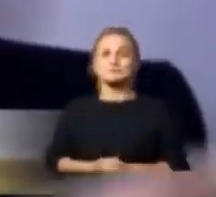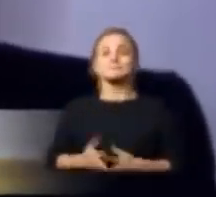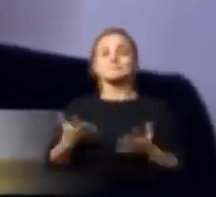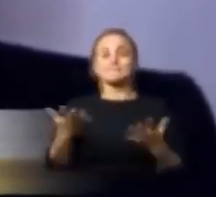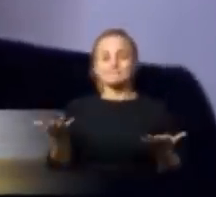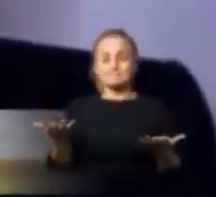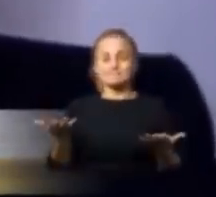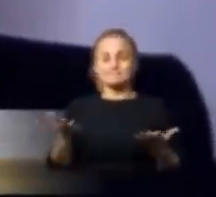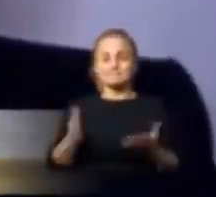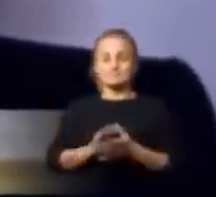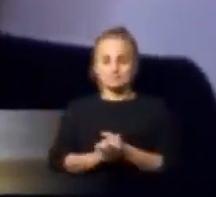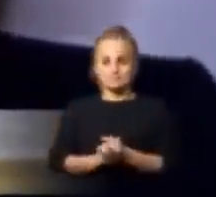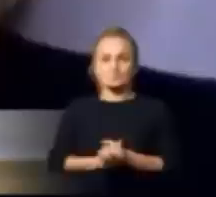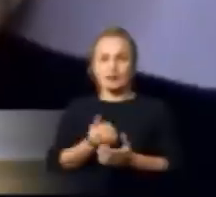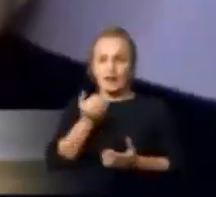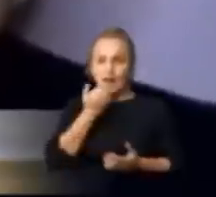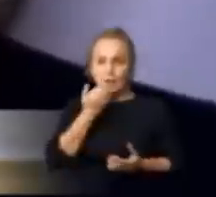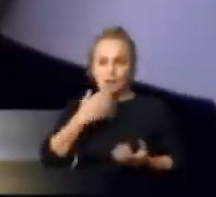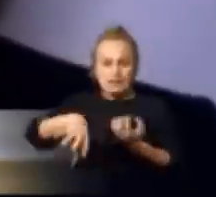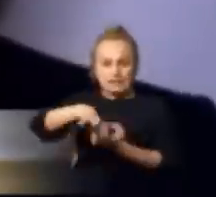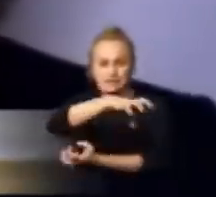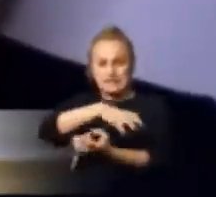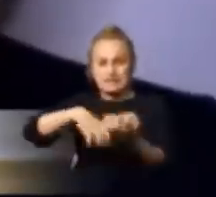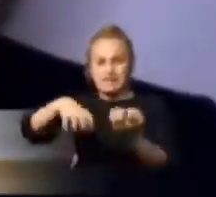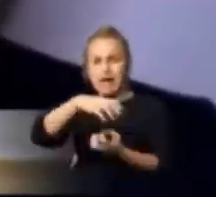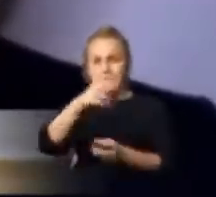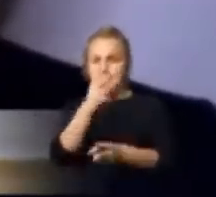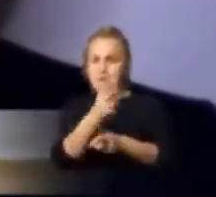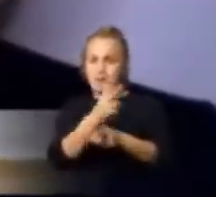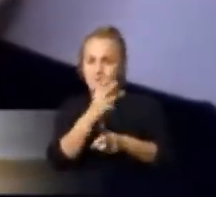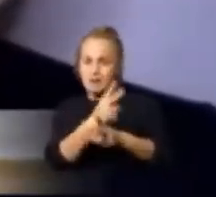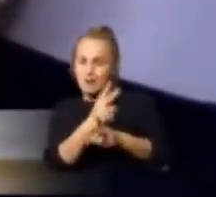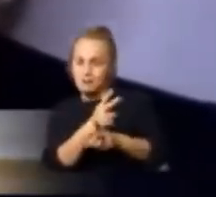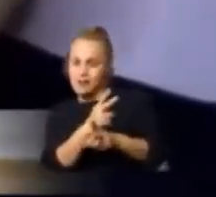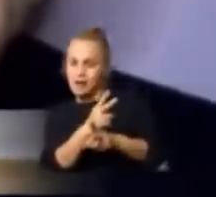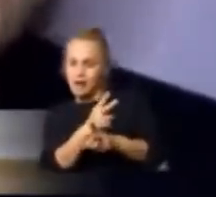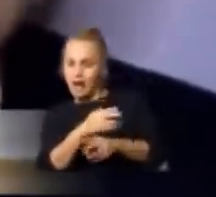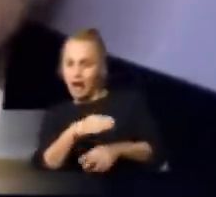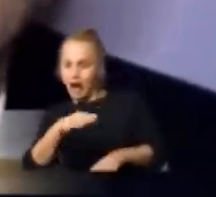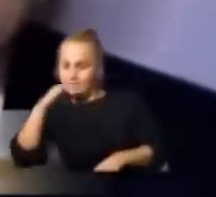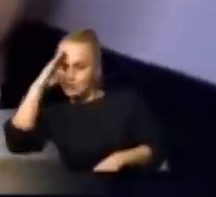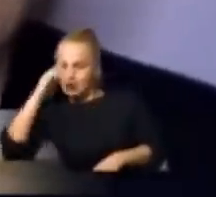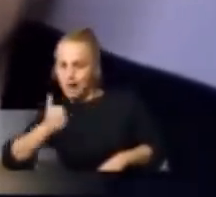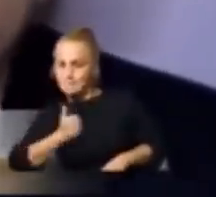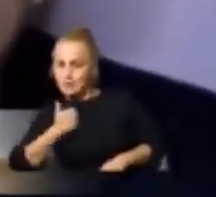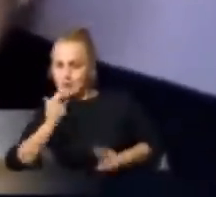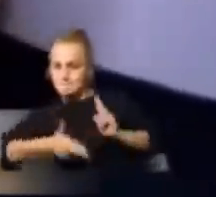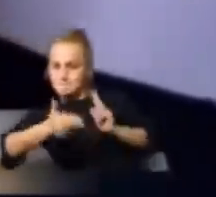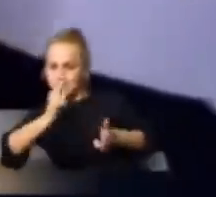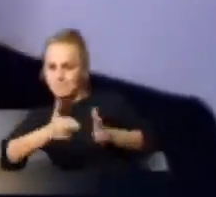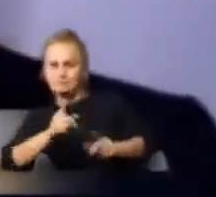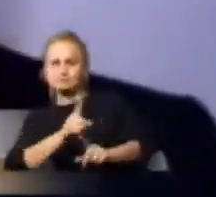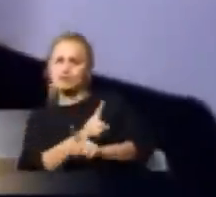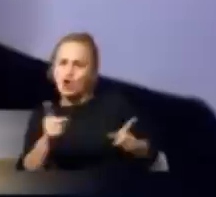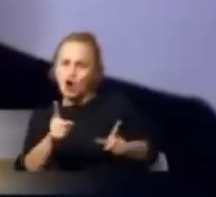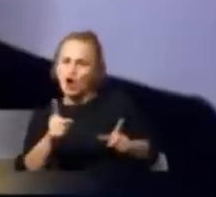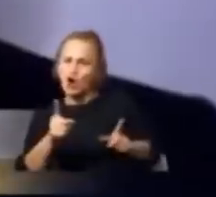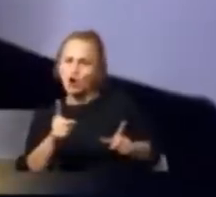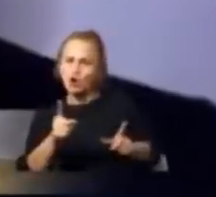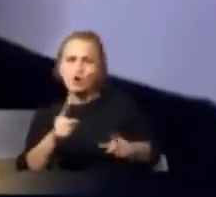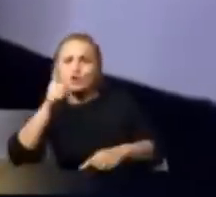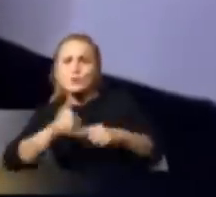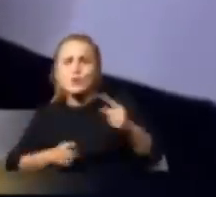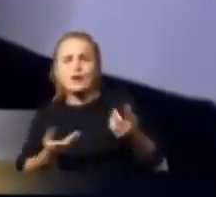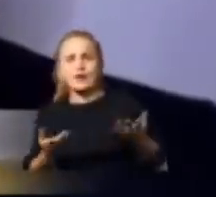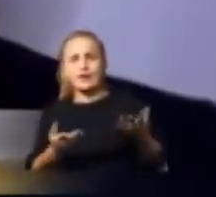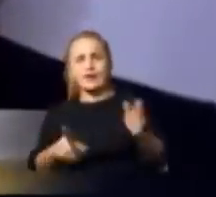ni siquiera por desmanes o desproporciones que puedan hacer esos civiles en sus protestas, desmanes y desproporciones que yo no comparto. Pero